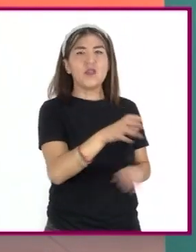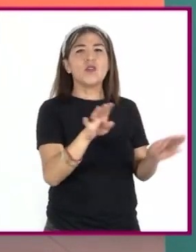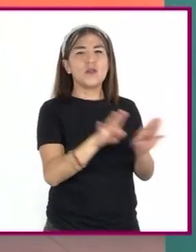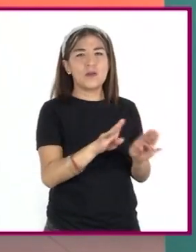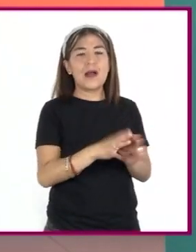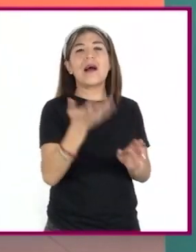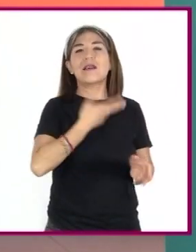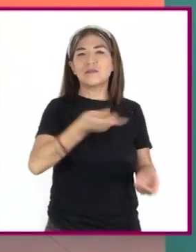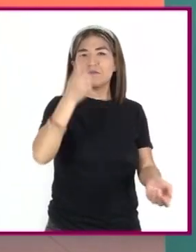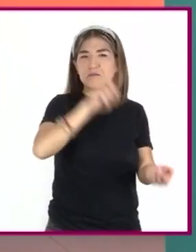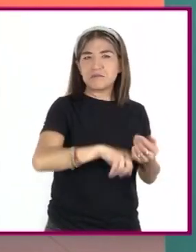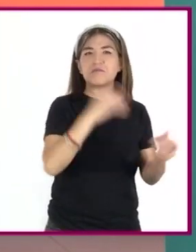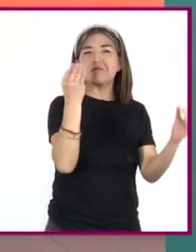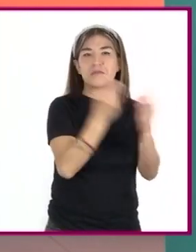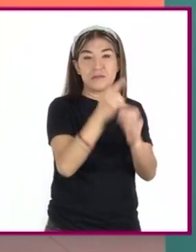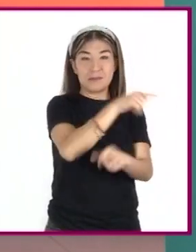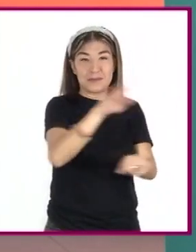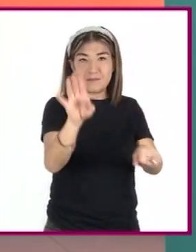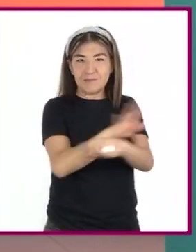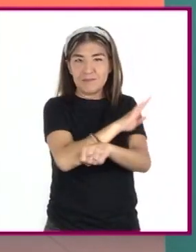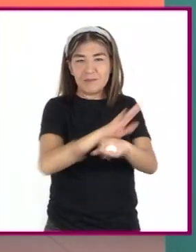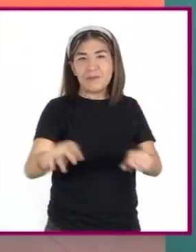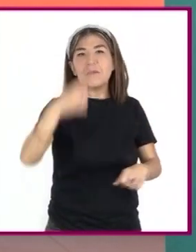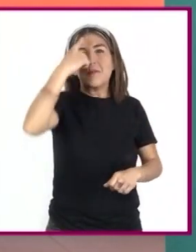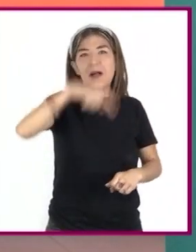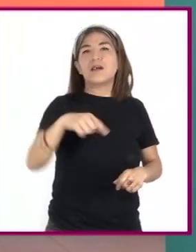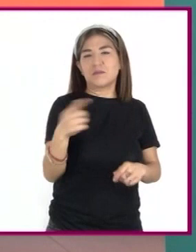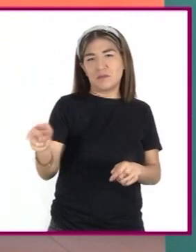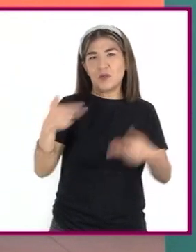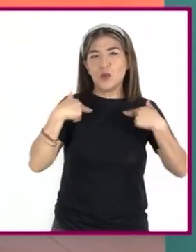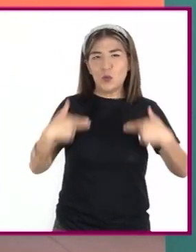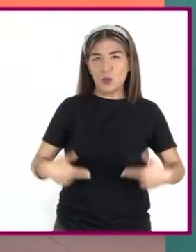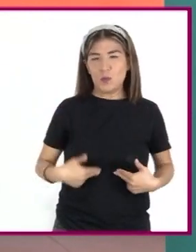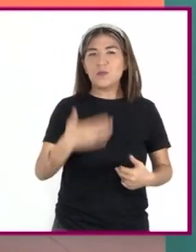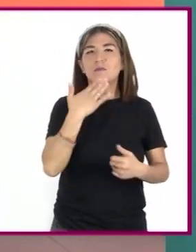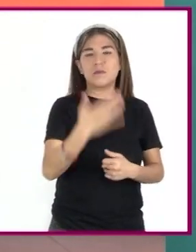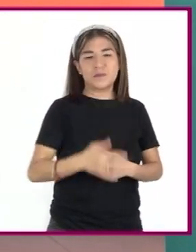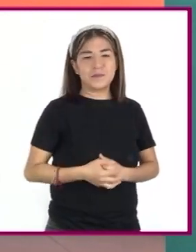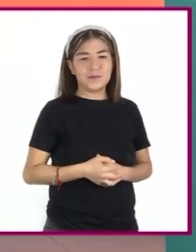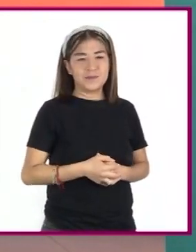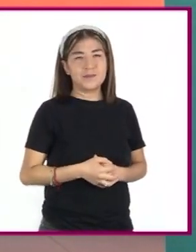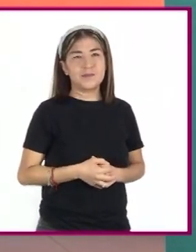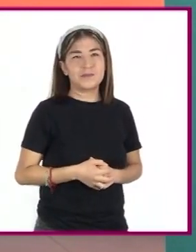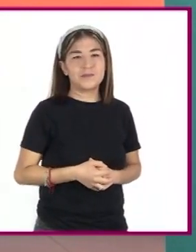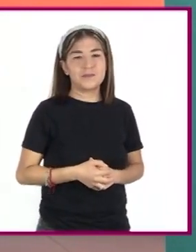posee propiedades benéficas en el consumo humano.